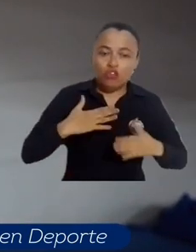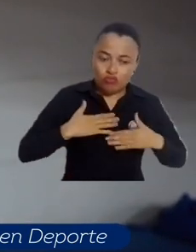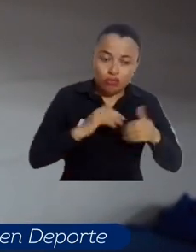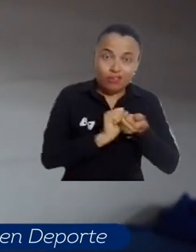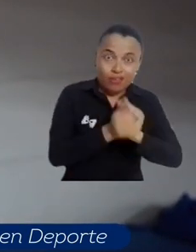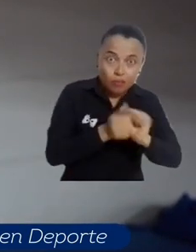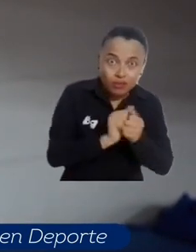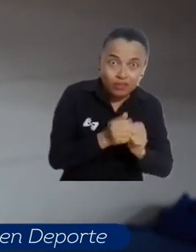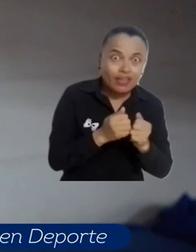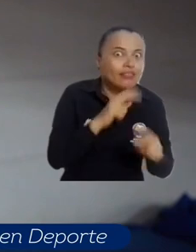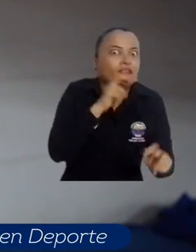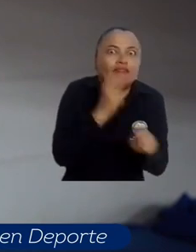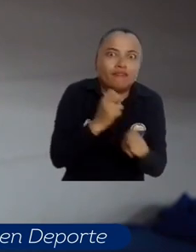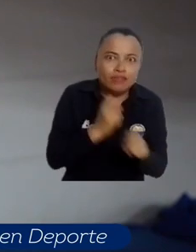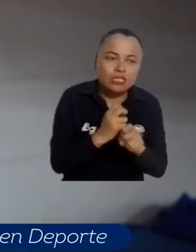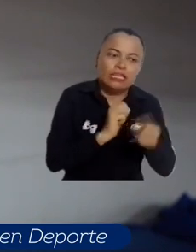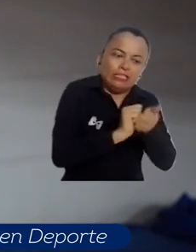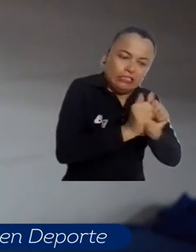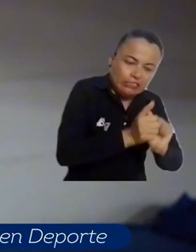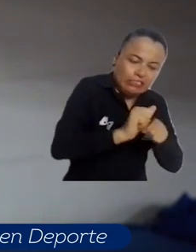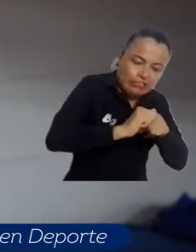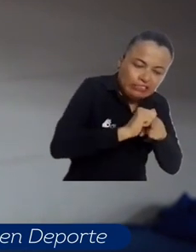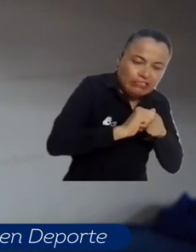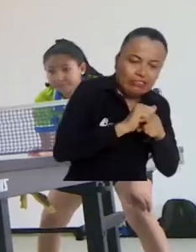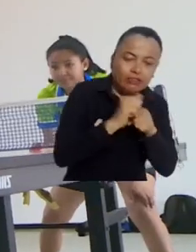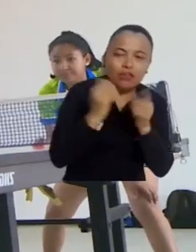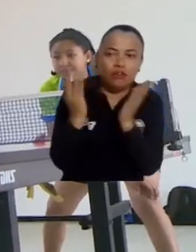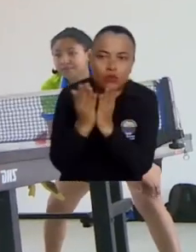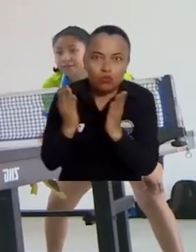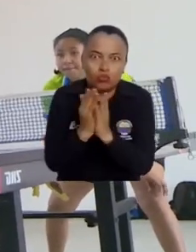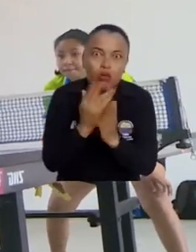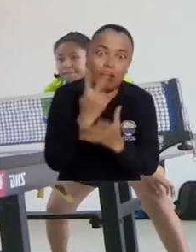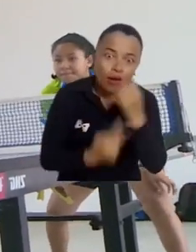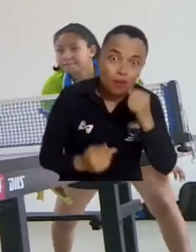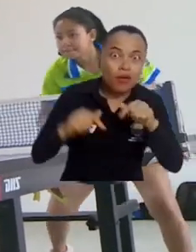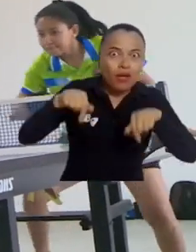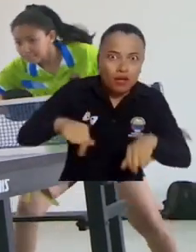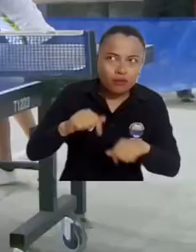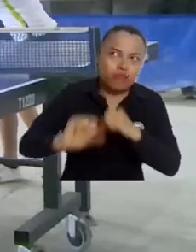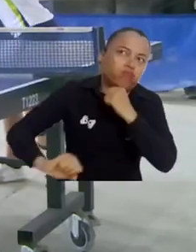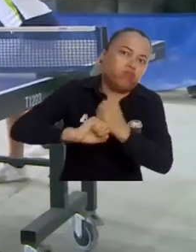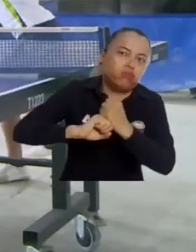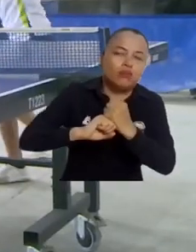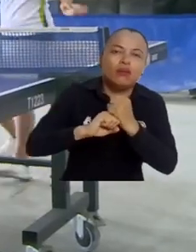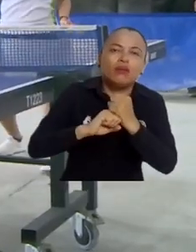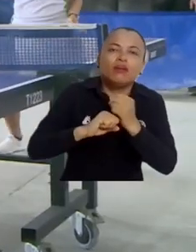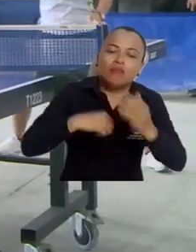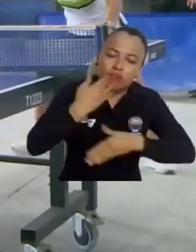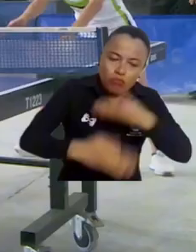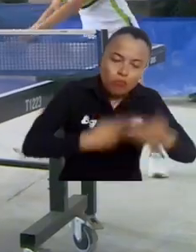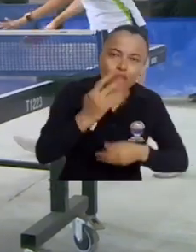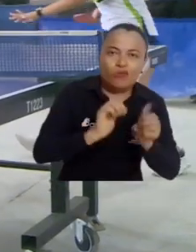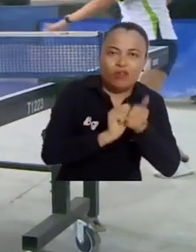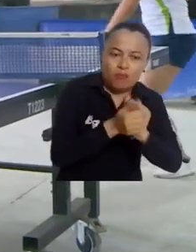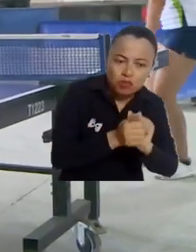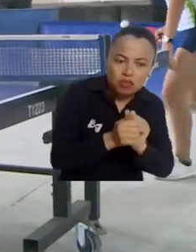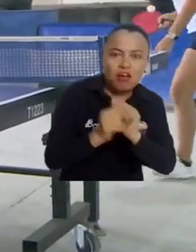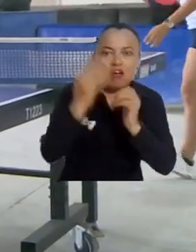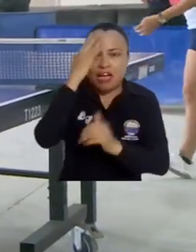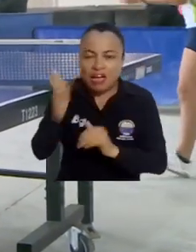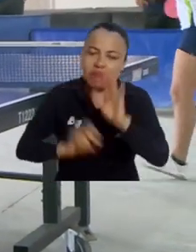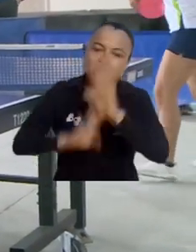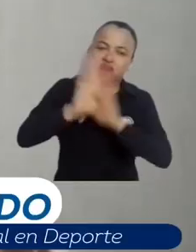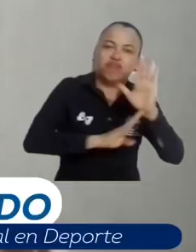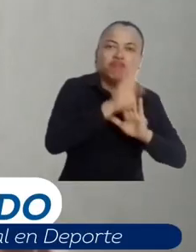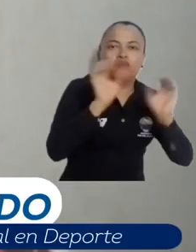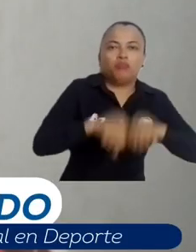como deportista es muy difícil hacer dos cosas a la vez siempre recibo apoyo en general para poder avanzar deportiva y